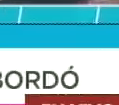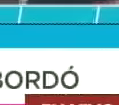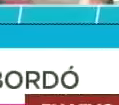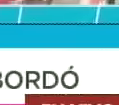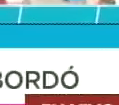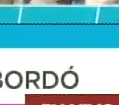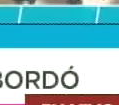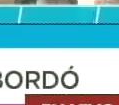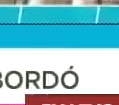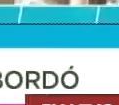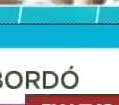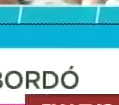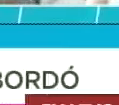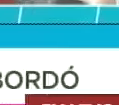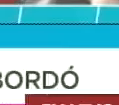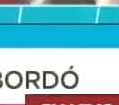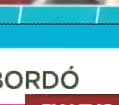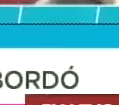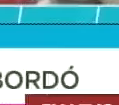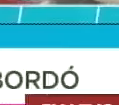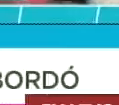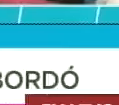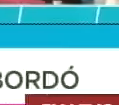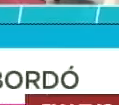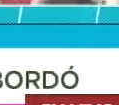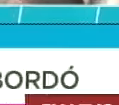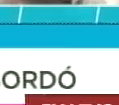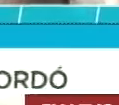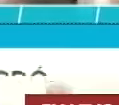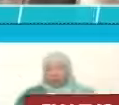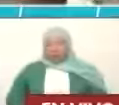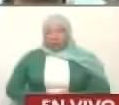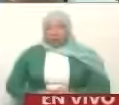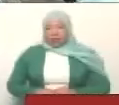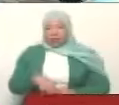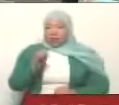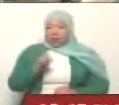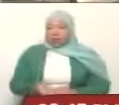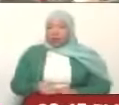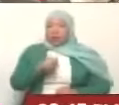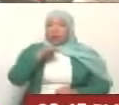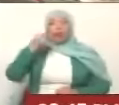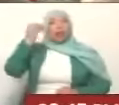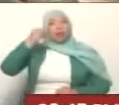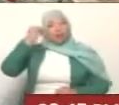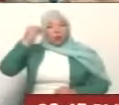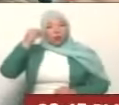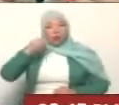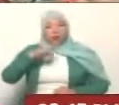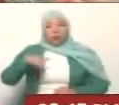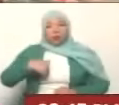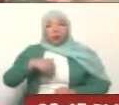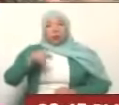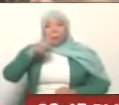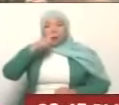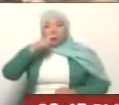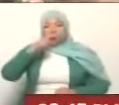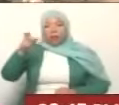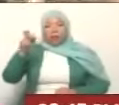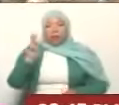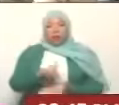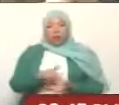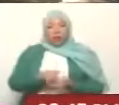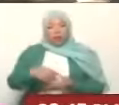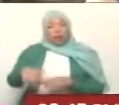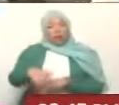que nosotros estemos y que sepan que aún siendo pase presidencial, Maduro tiene la gente. En